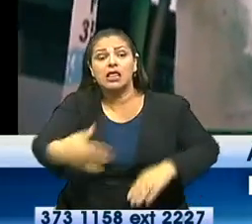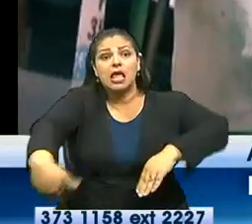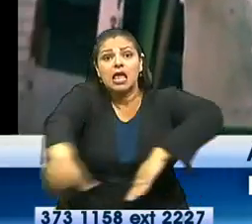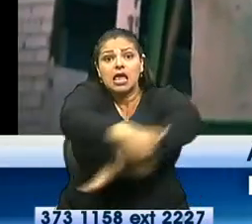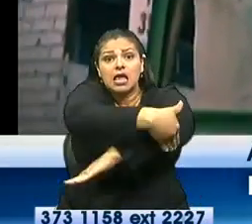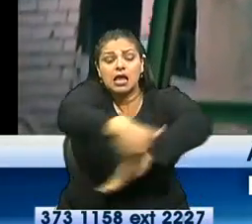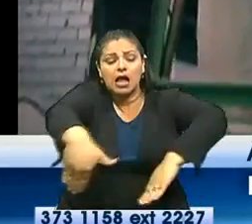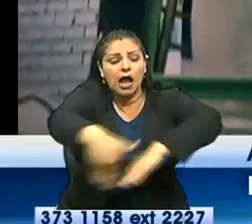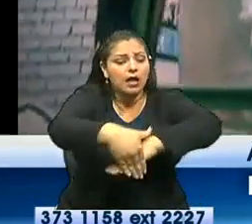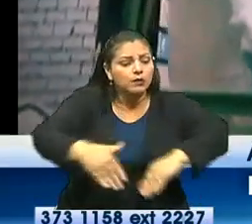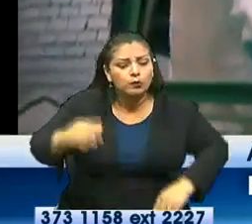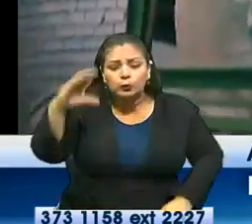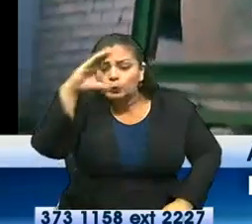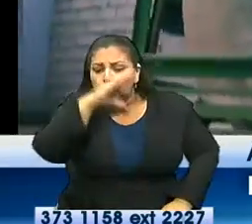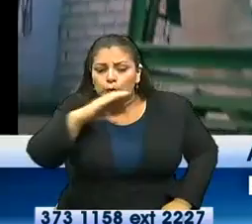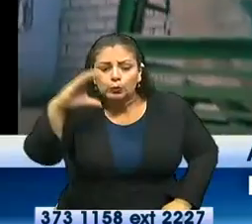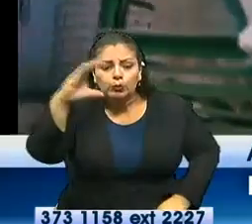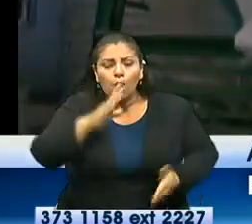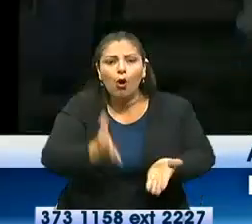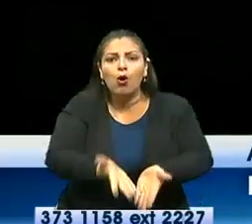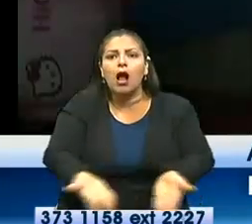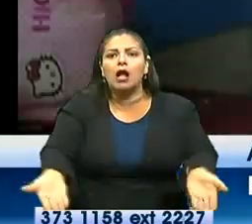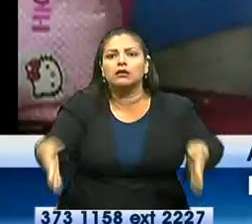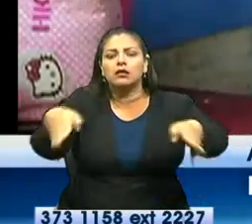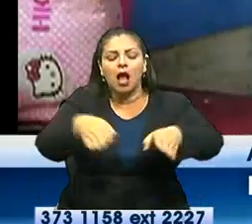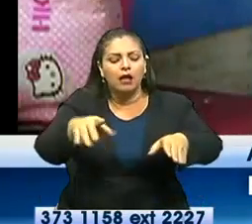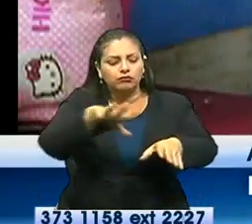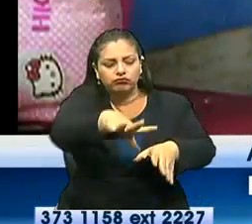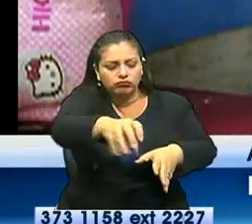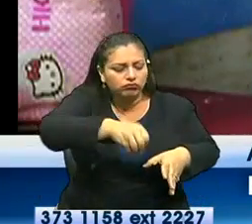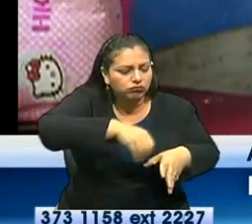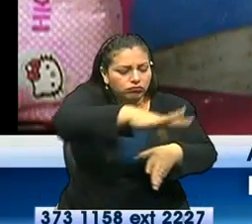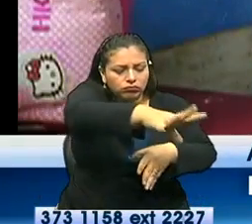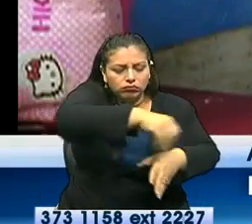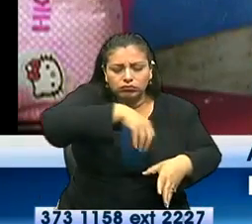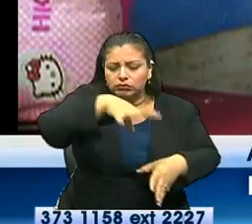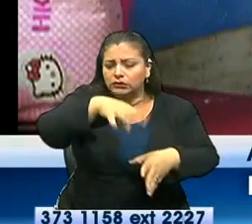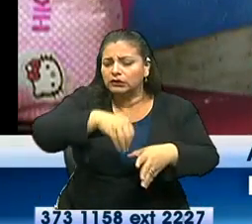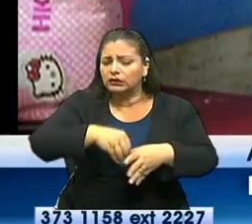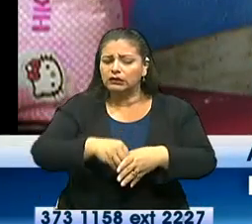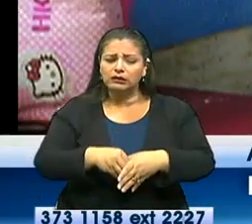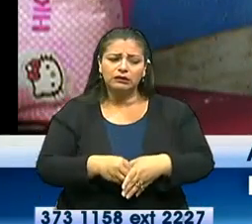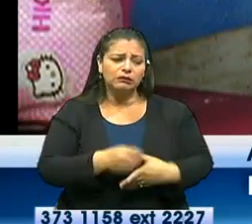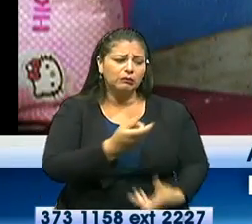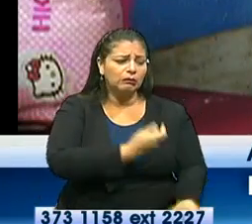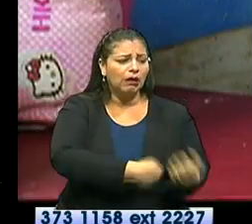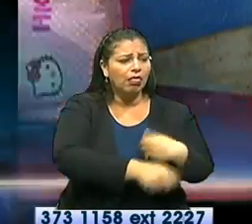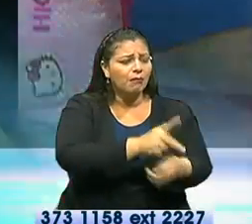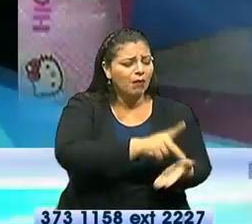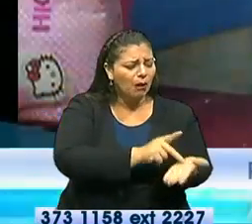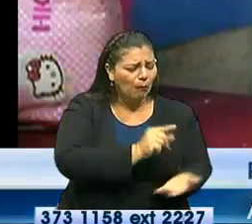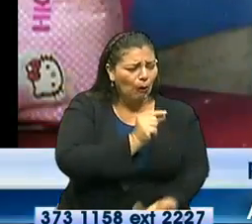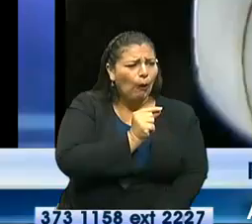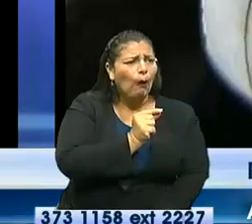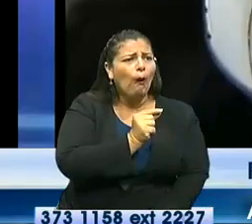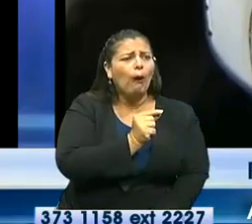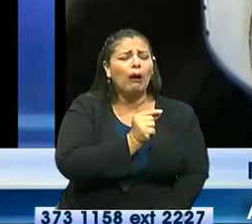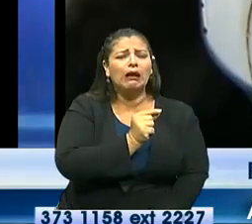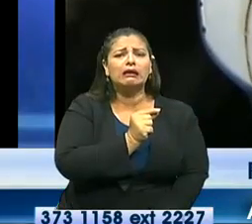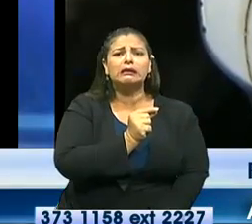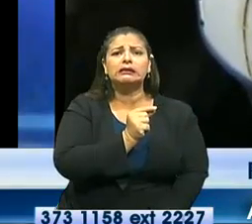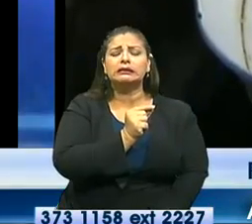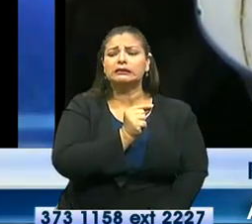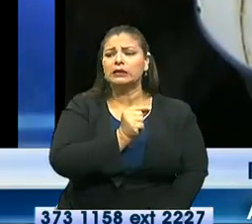apenas reúnen $3 diariamente. Para mí sufren, nieta, porque yo no tengo que darle. Sí. A veces